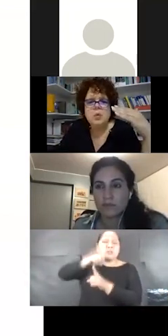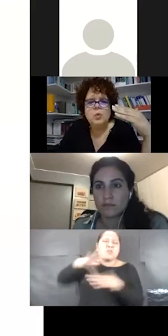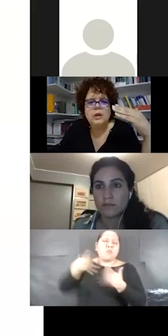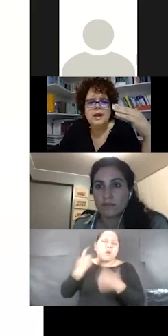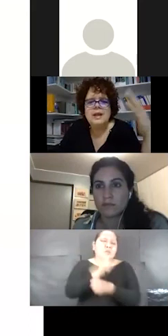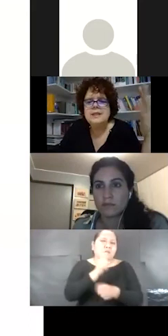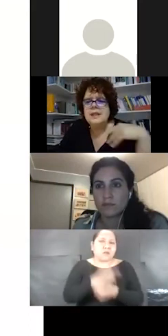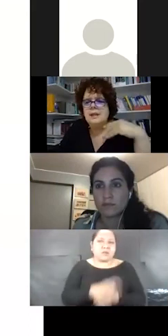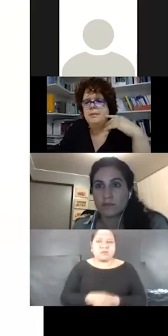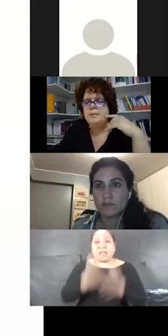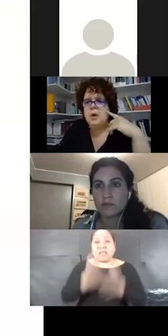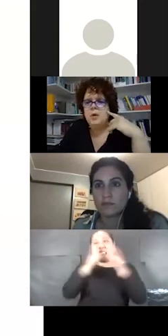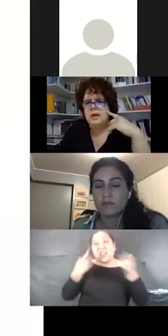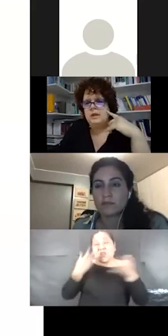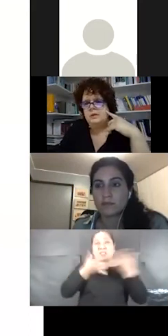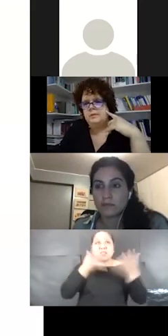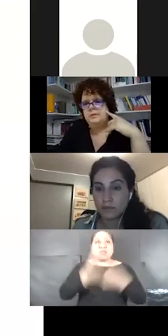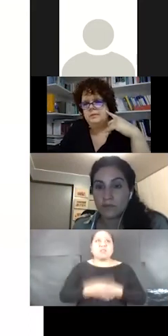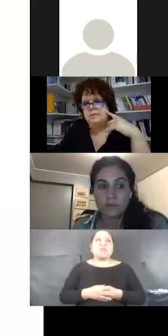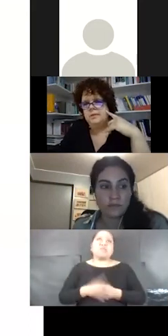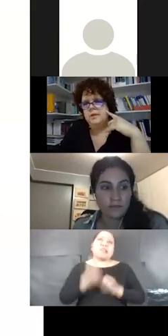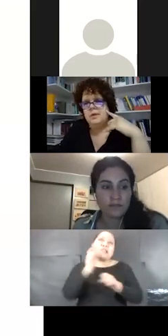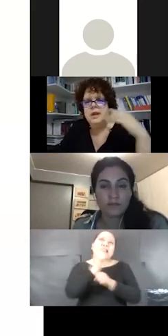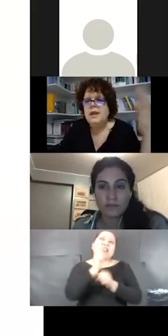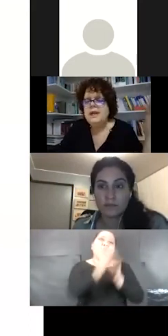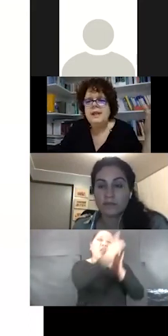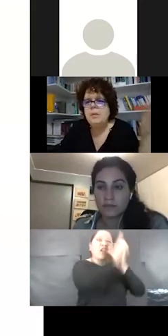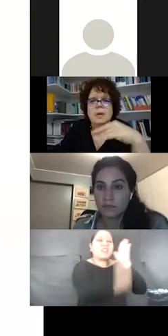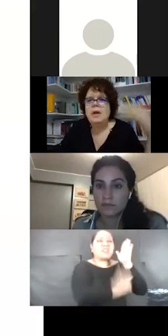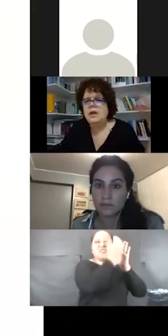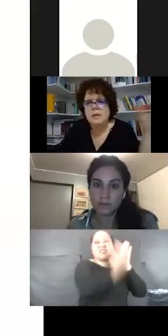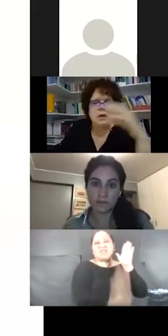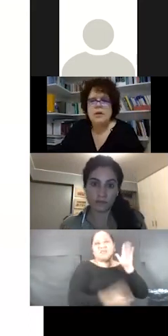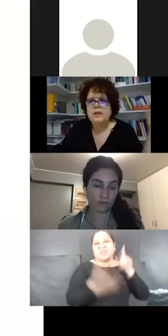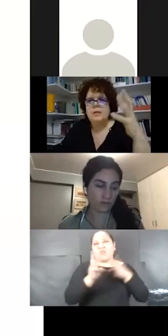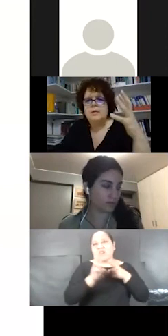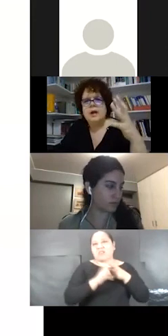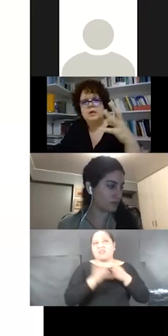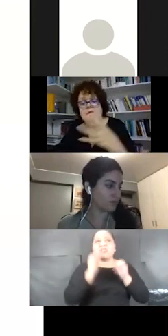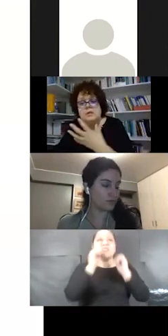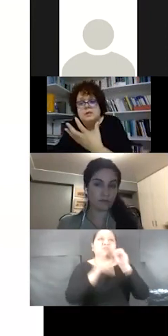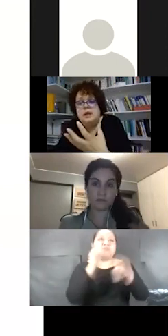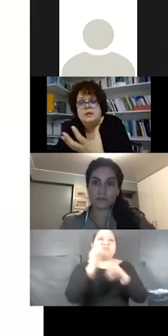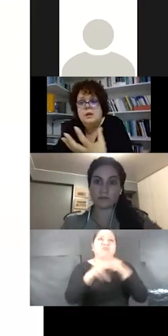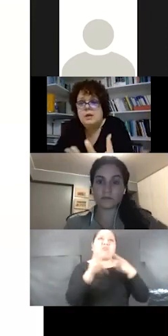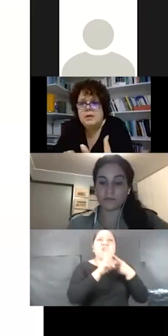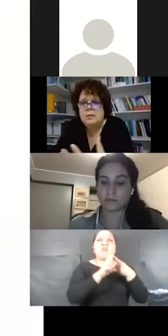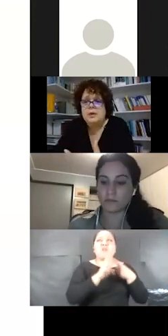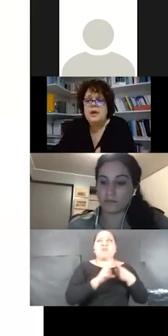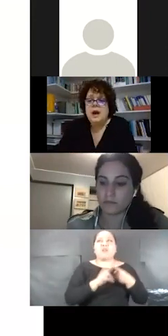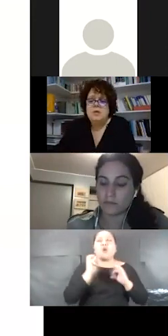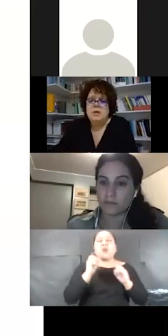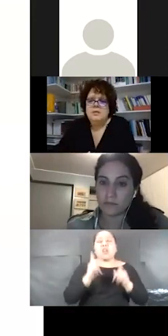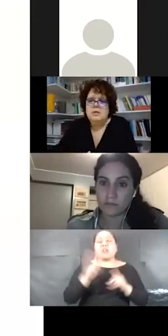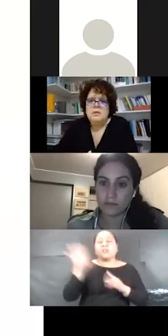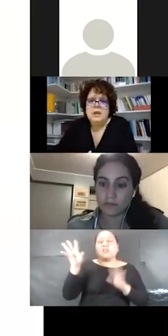enseñando como una lista de vocabulario, ¿no? Y te dan vocabulario, te dan vocabulario, te dan vocabulario. Y tú dices, bestial, tengo el vocabulario, pero